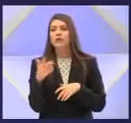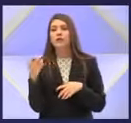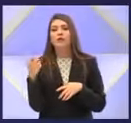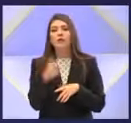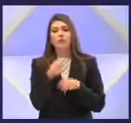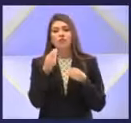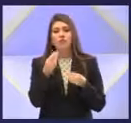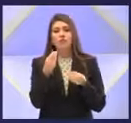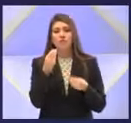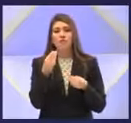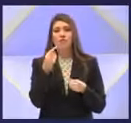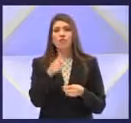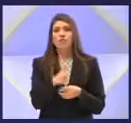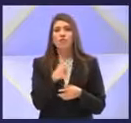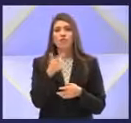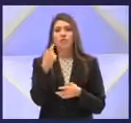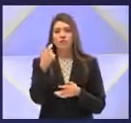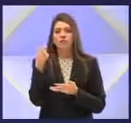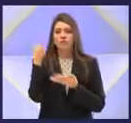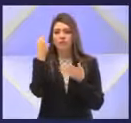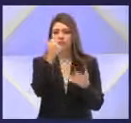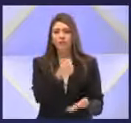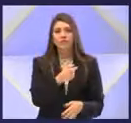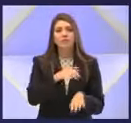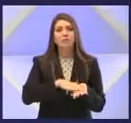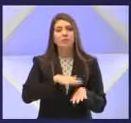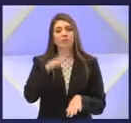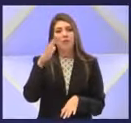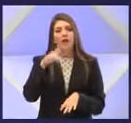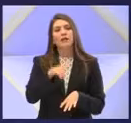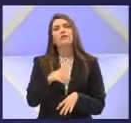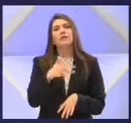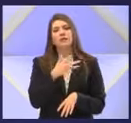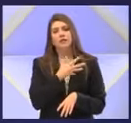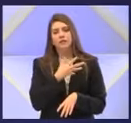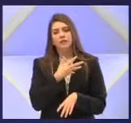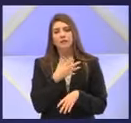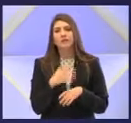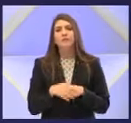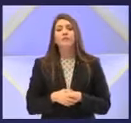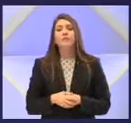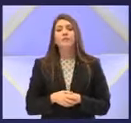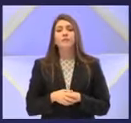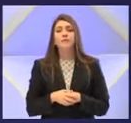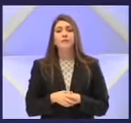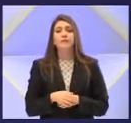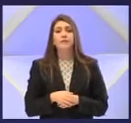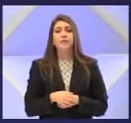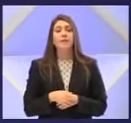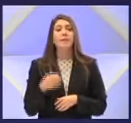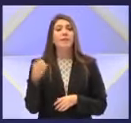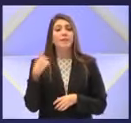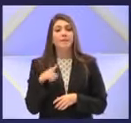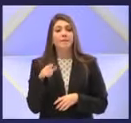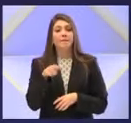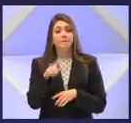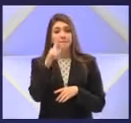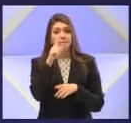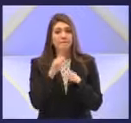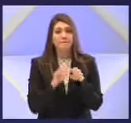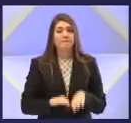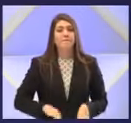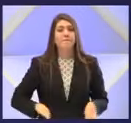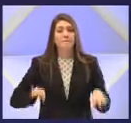inversiones tan es pues son oligopólicas pero hay una parte muy importante y más en nuestra